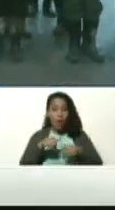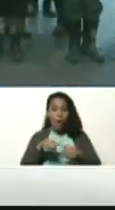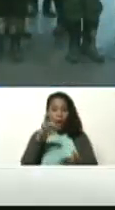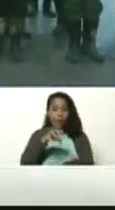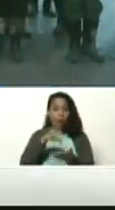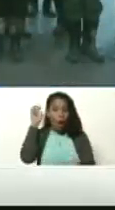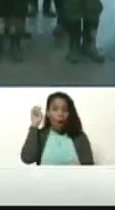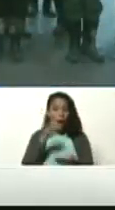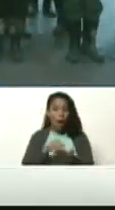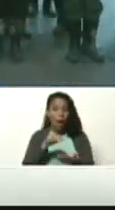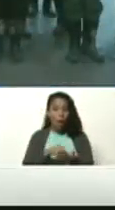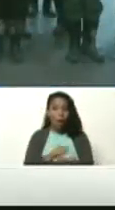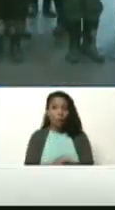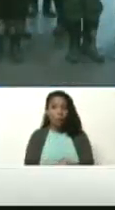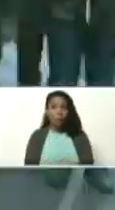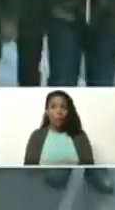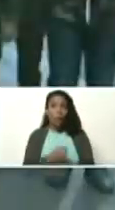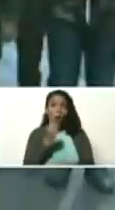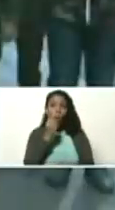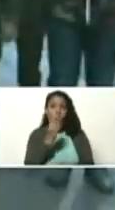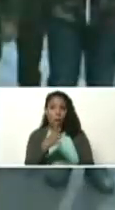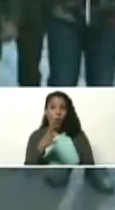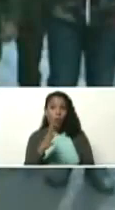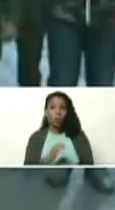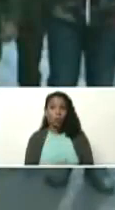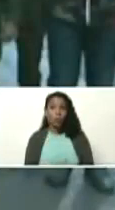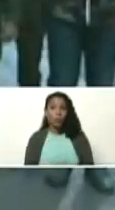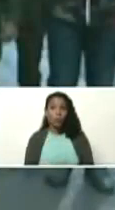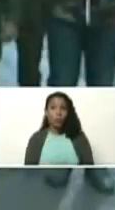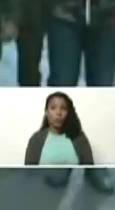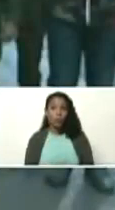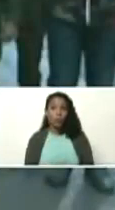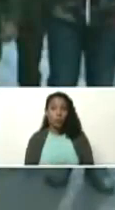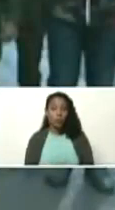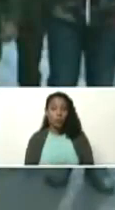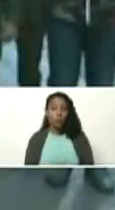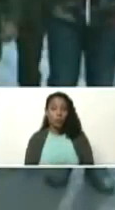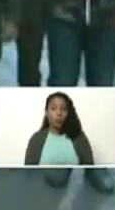Aragua, y que bueno, esta situación